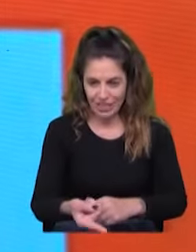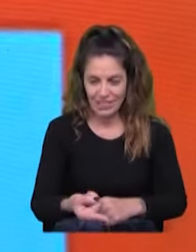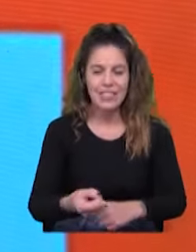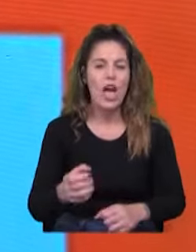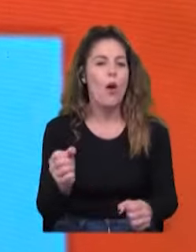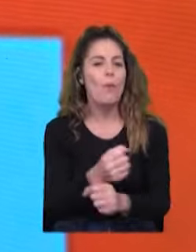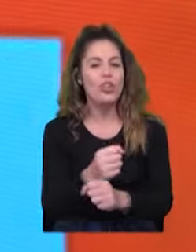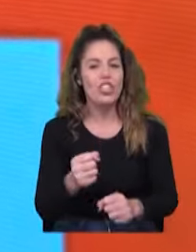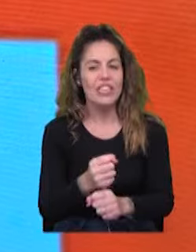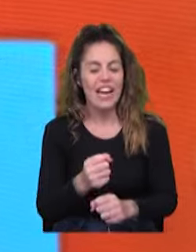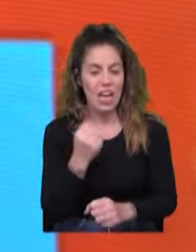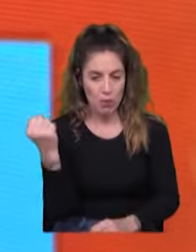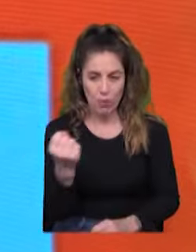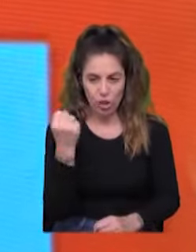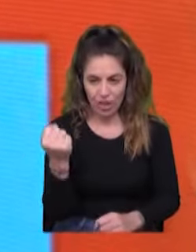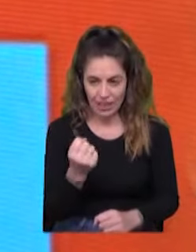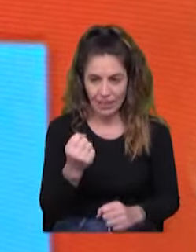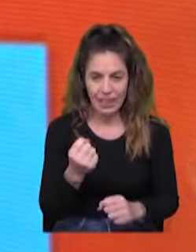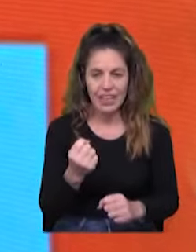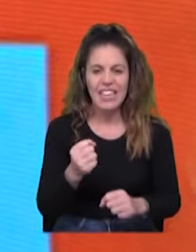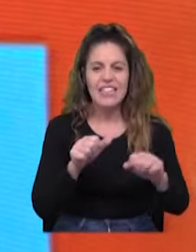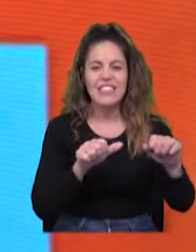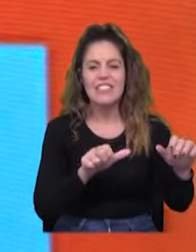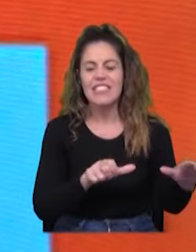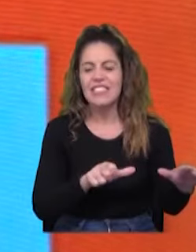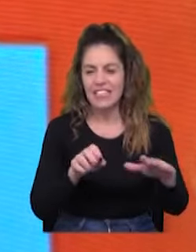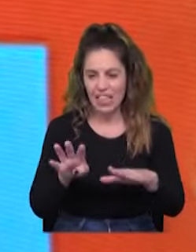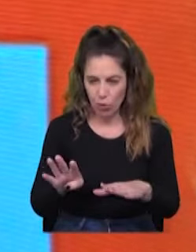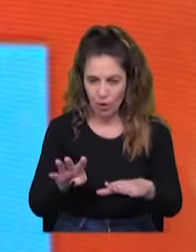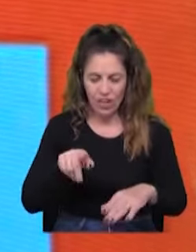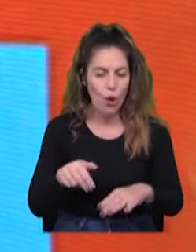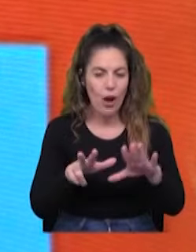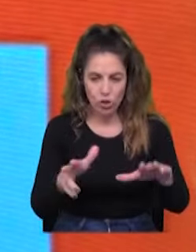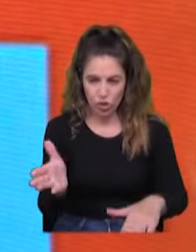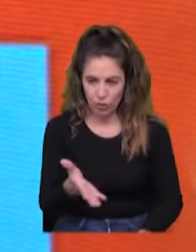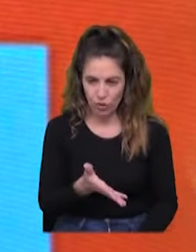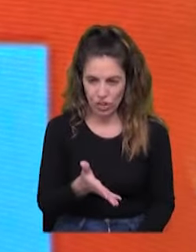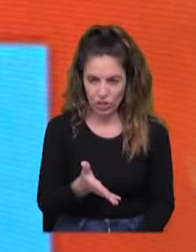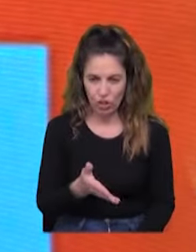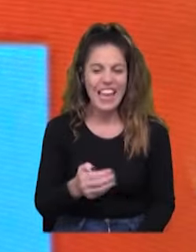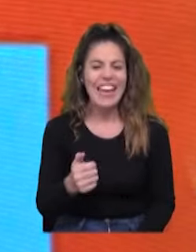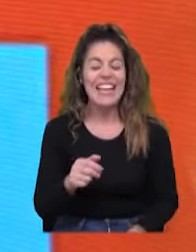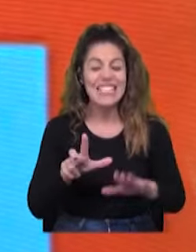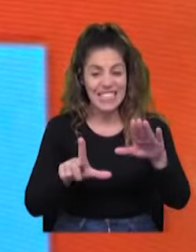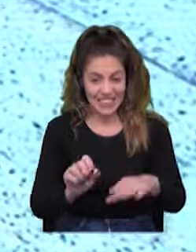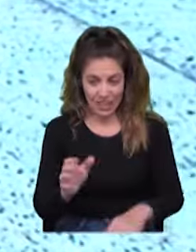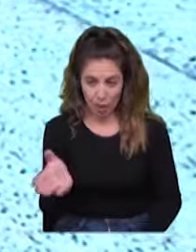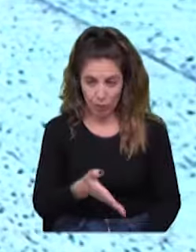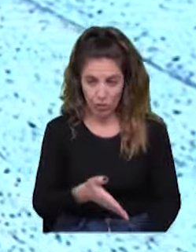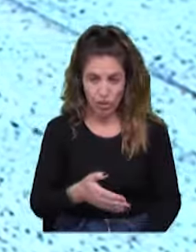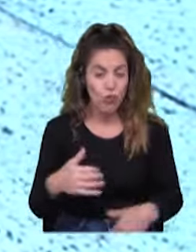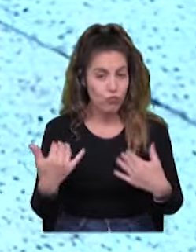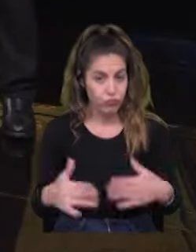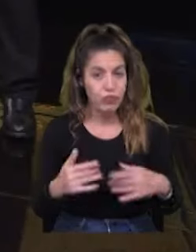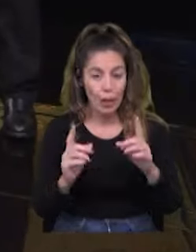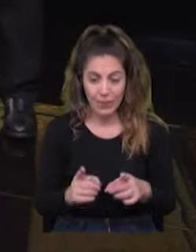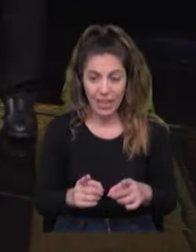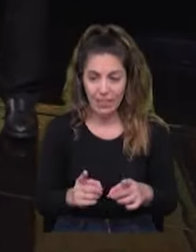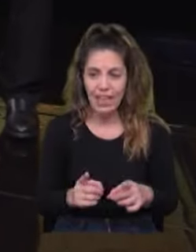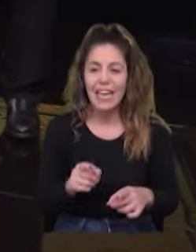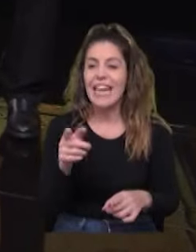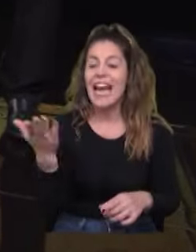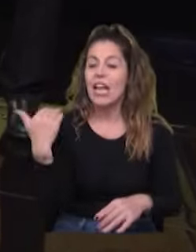porcentaje importante menor que el anterior pero de 69,8 por claro es casi un 70 por que es muchísimo no Bueno en